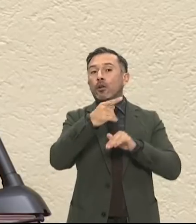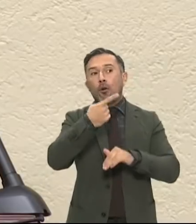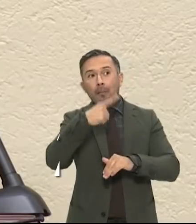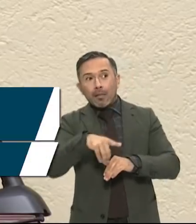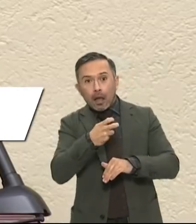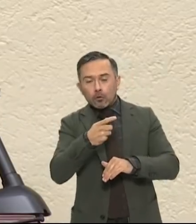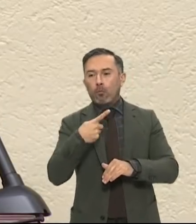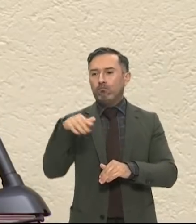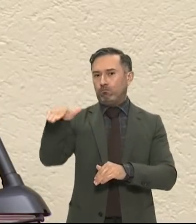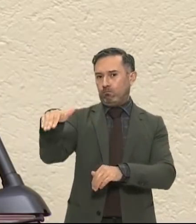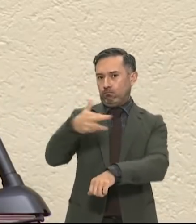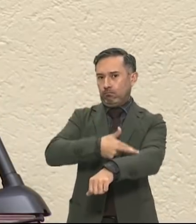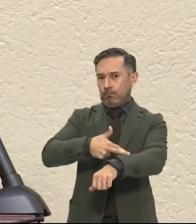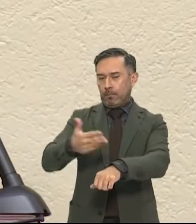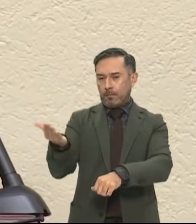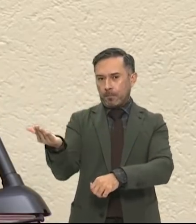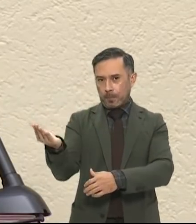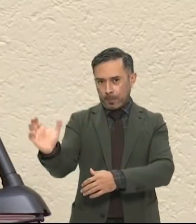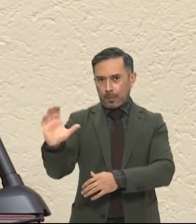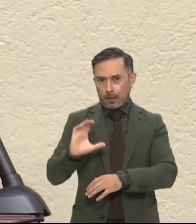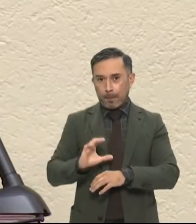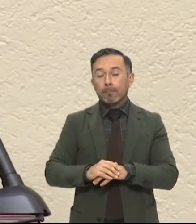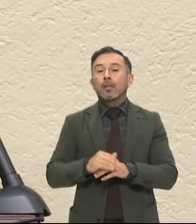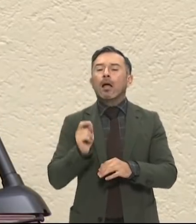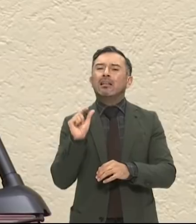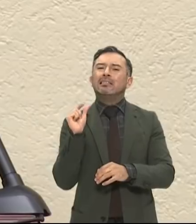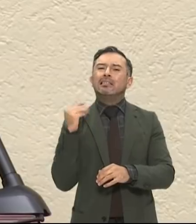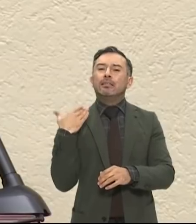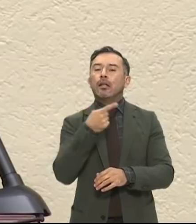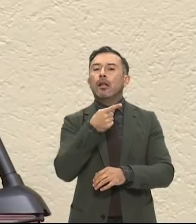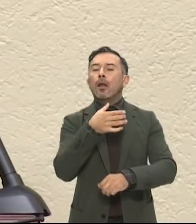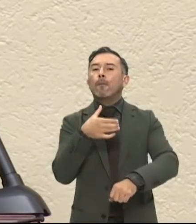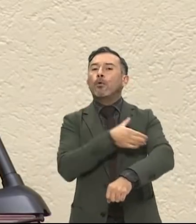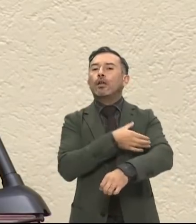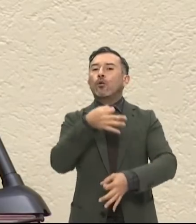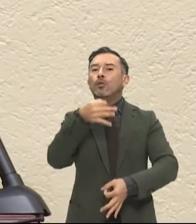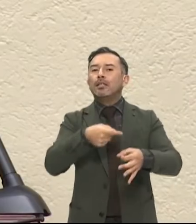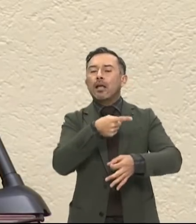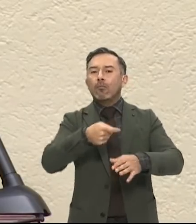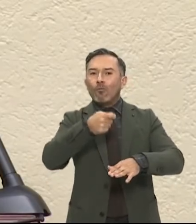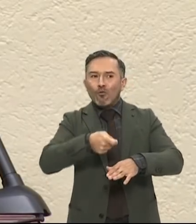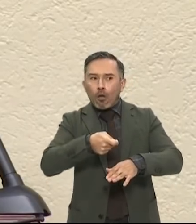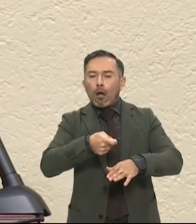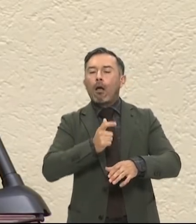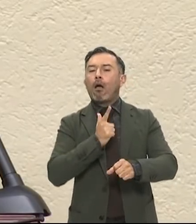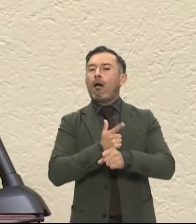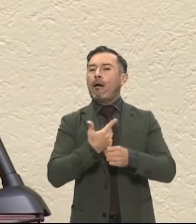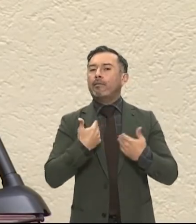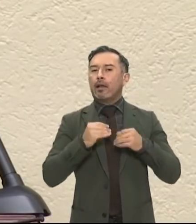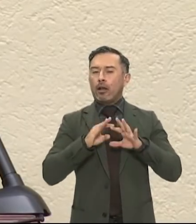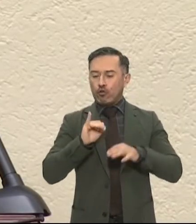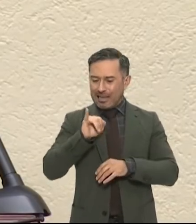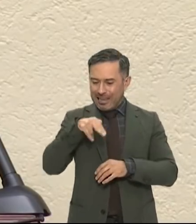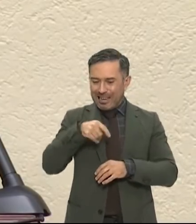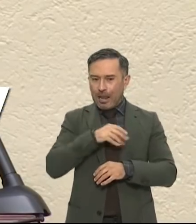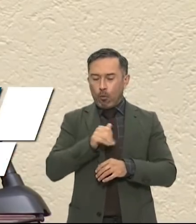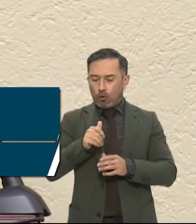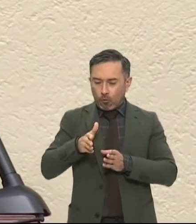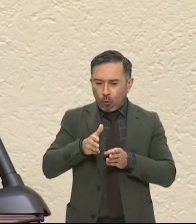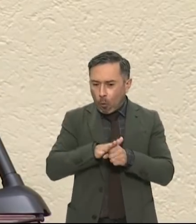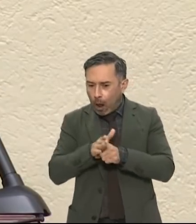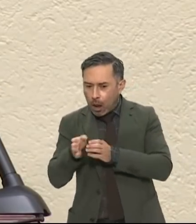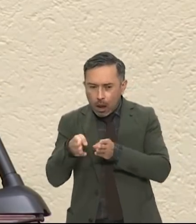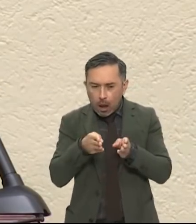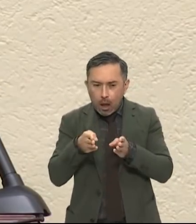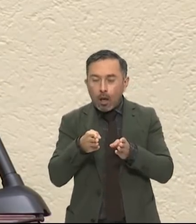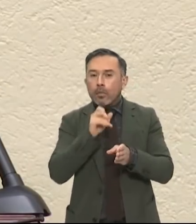Como decía, las determinaciones recientes del Poder Judicial han marcado la ruta que este instituto está siguiendo, pero además blindan jurídicamente